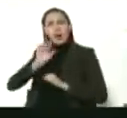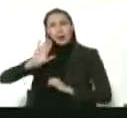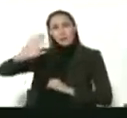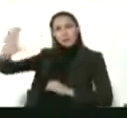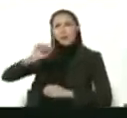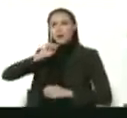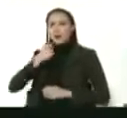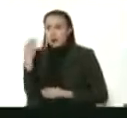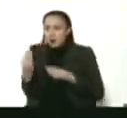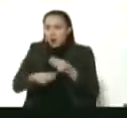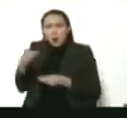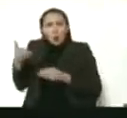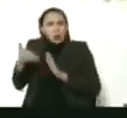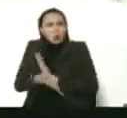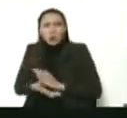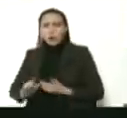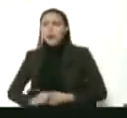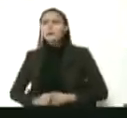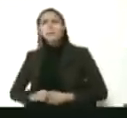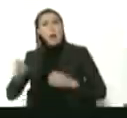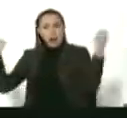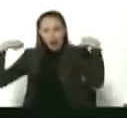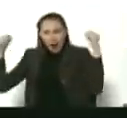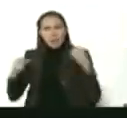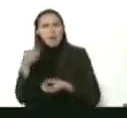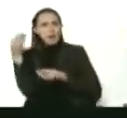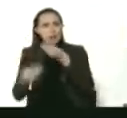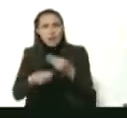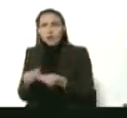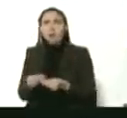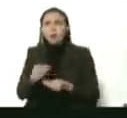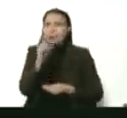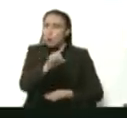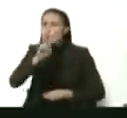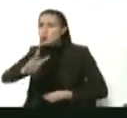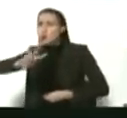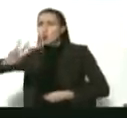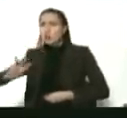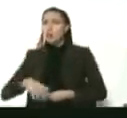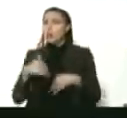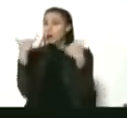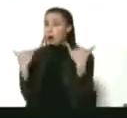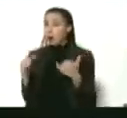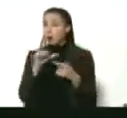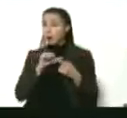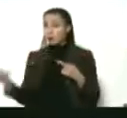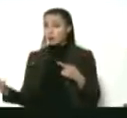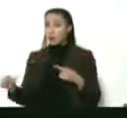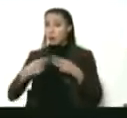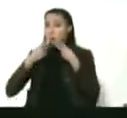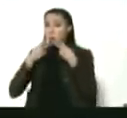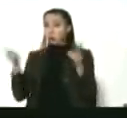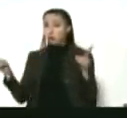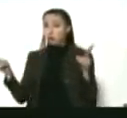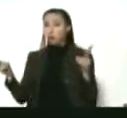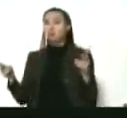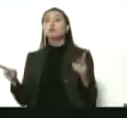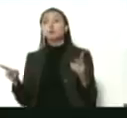los avances del ensayo 1, del ensayo 2, de los ensayos 3. Ahora esta semana fueron publicados los